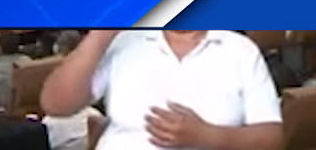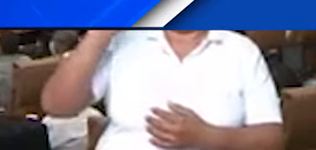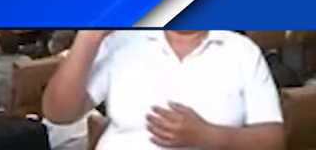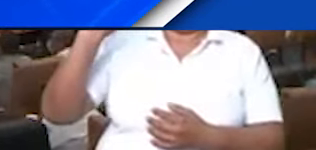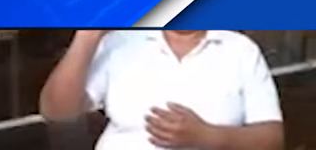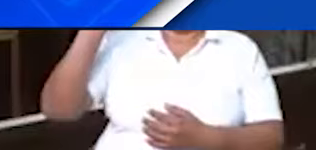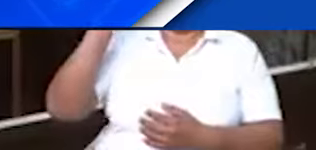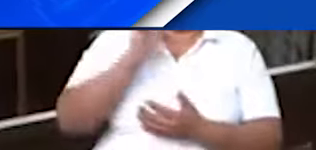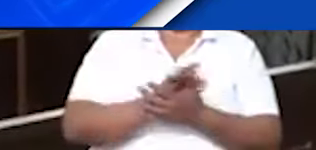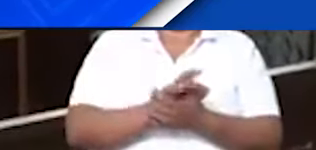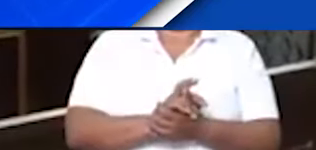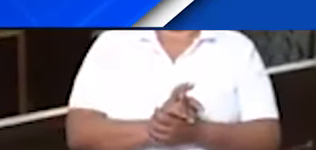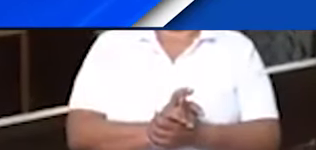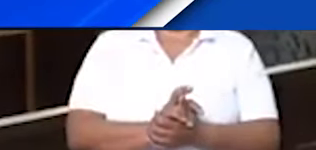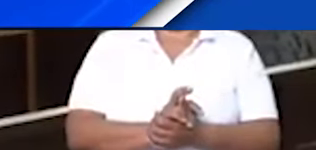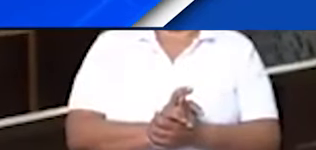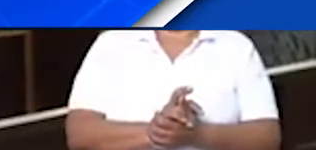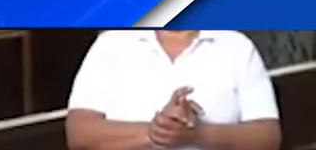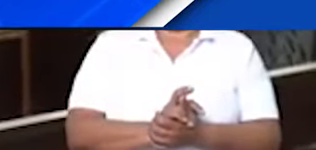Constitucionalista PLC.